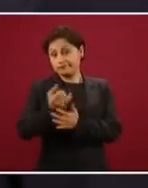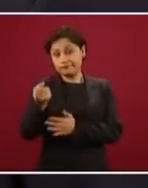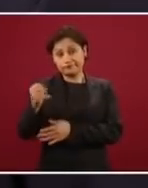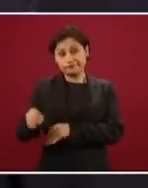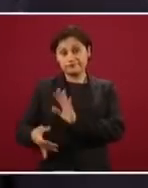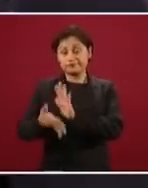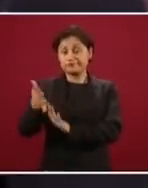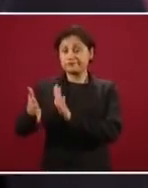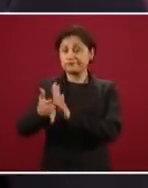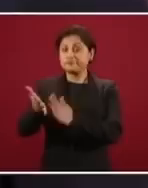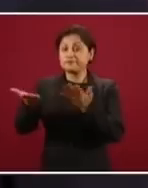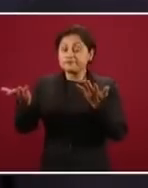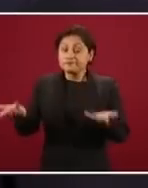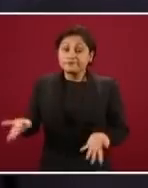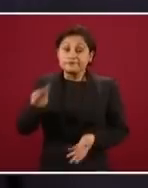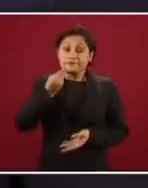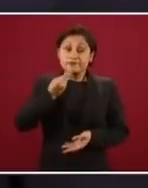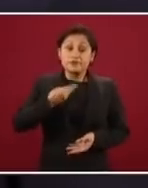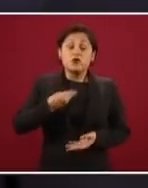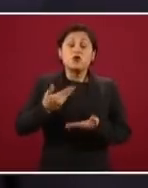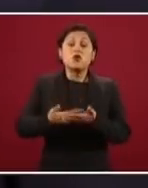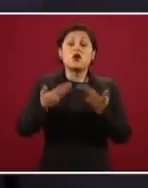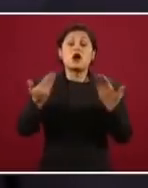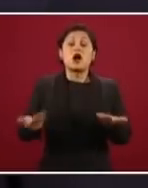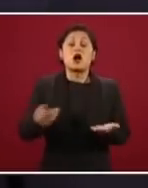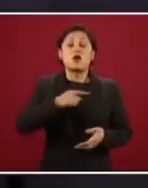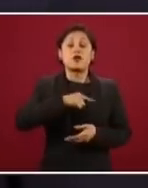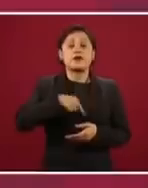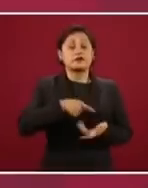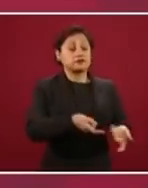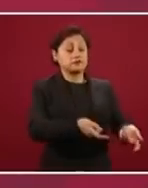ya nos toca a nosotros este